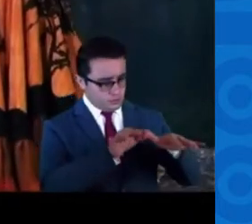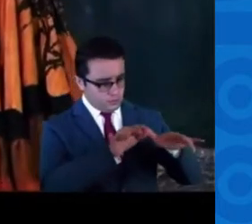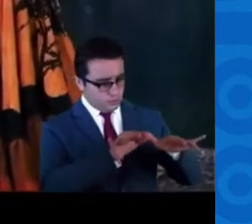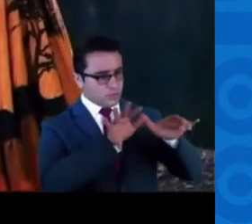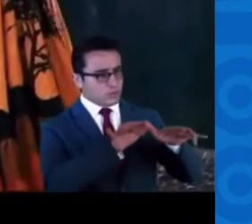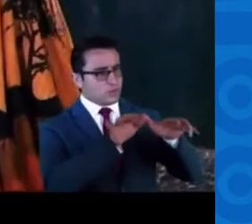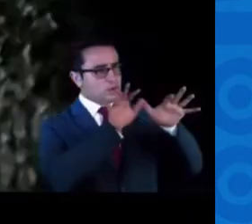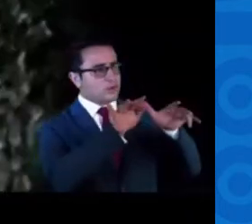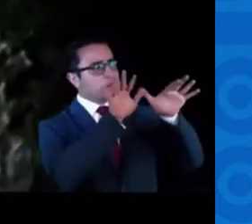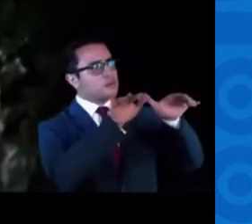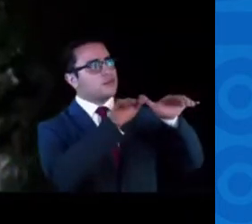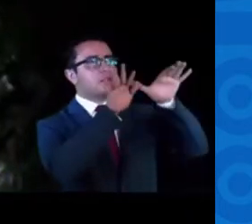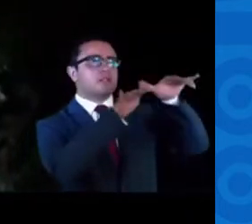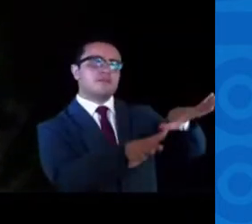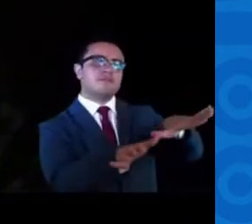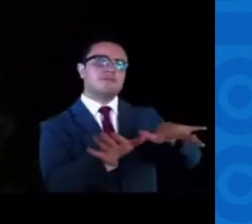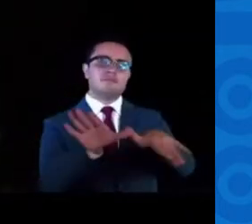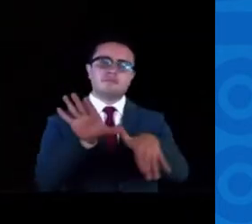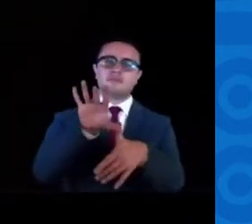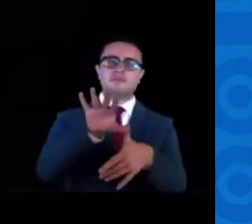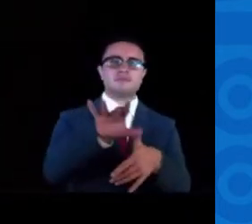Palomita, nube de ar.